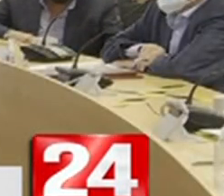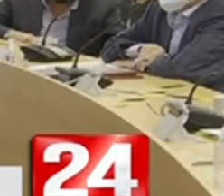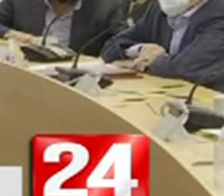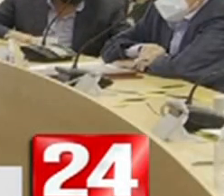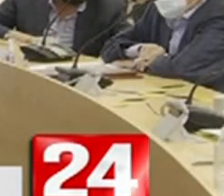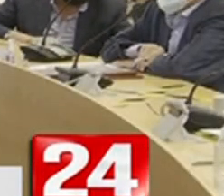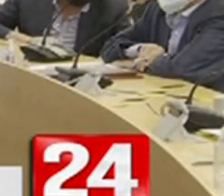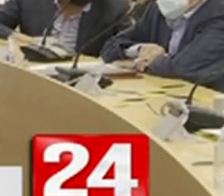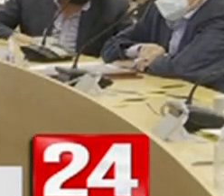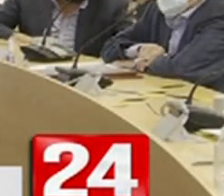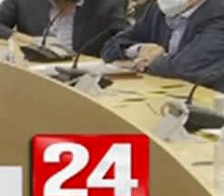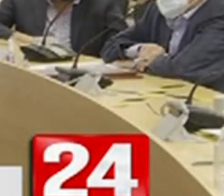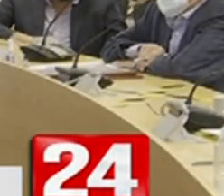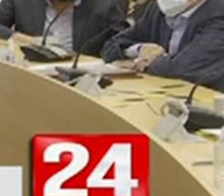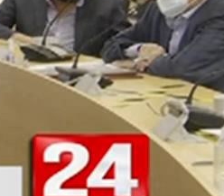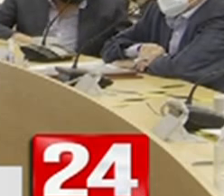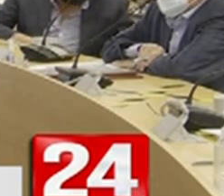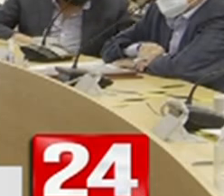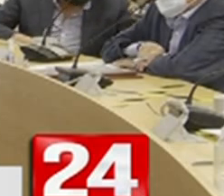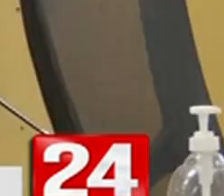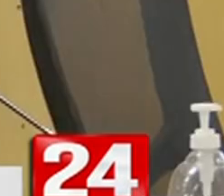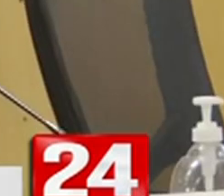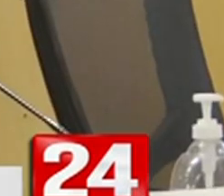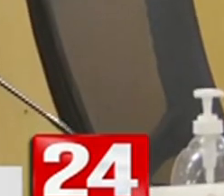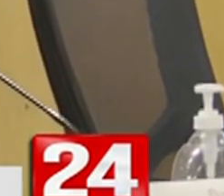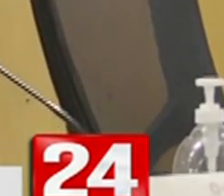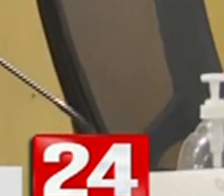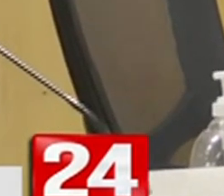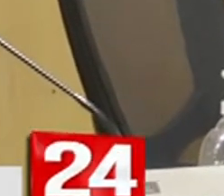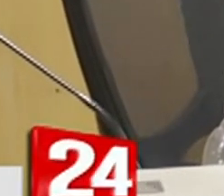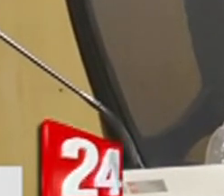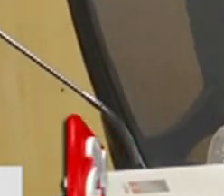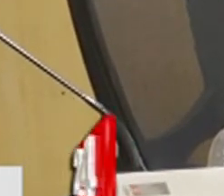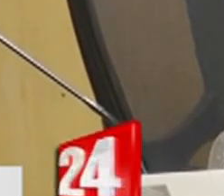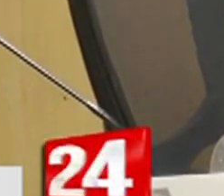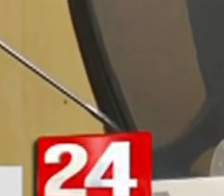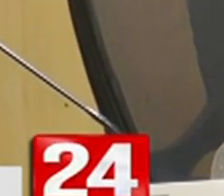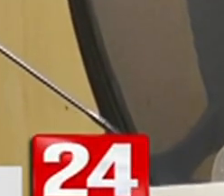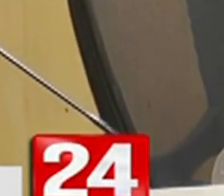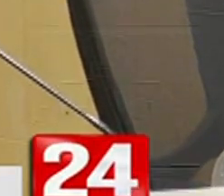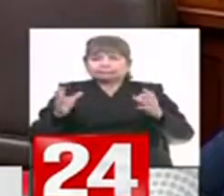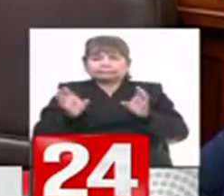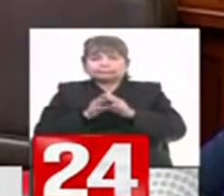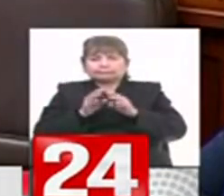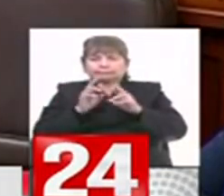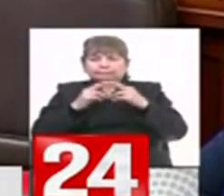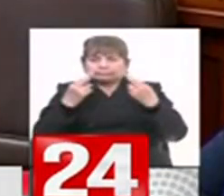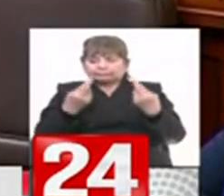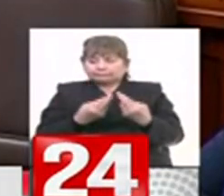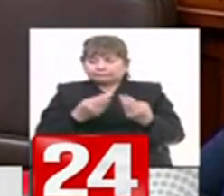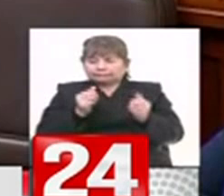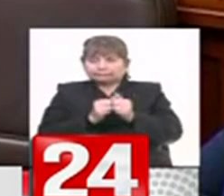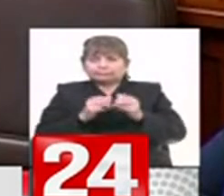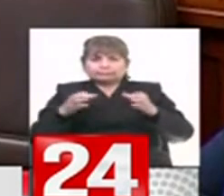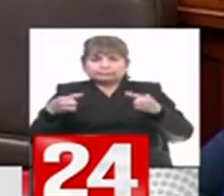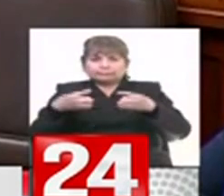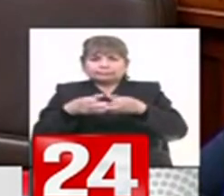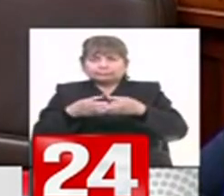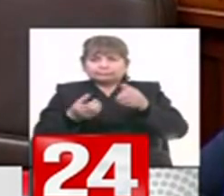esta actividad. Y finalmente, ¿cómo es posible que se haya reunido con el gremio